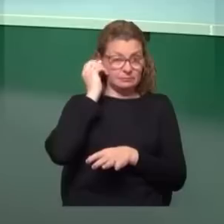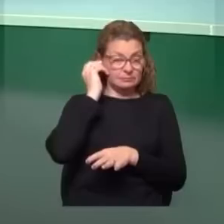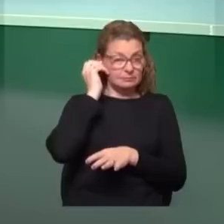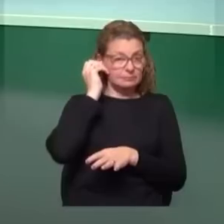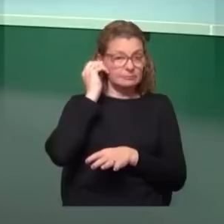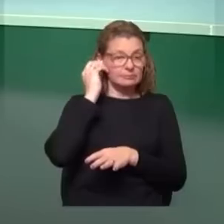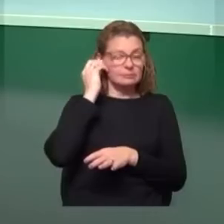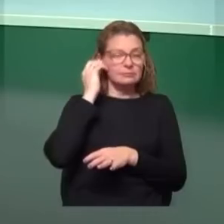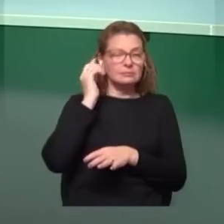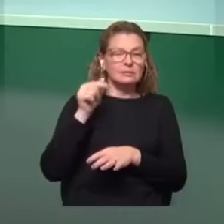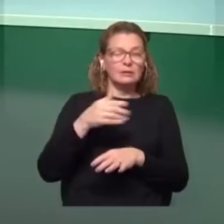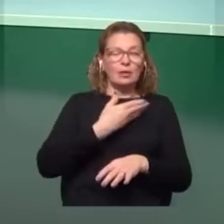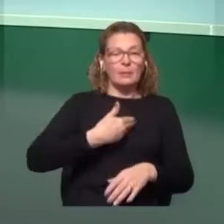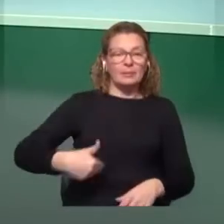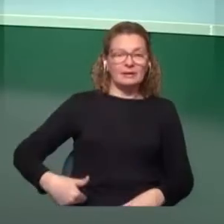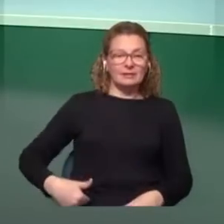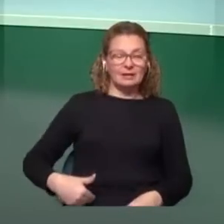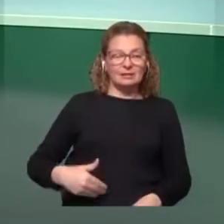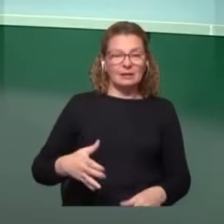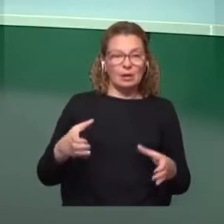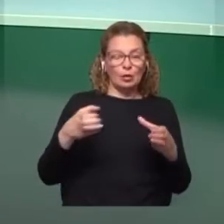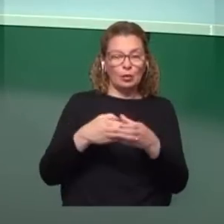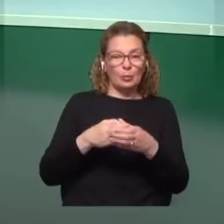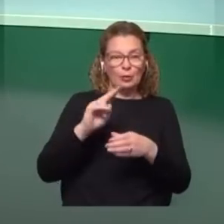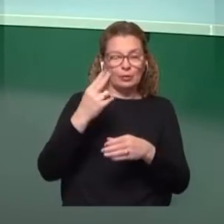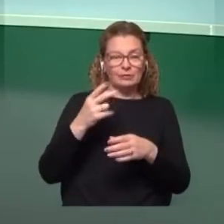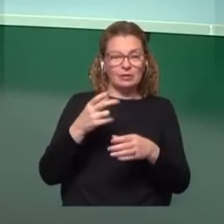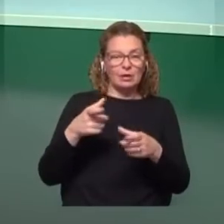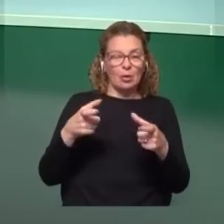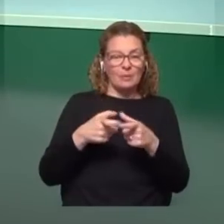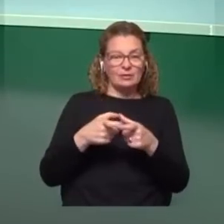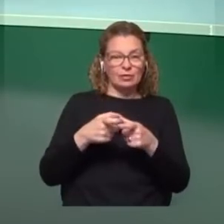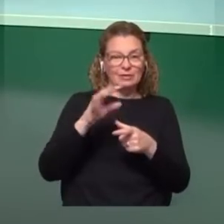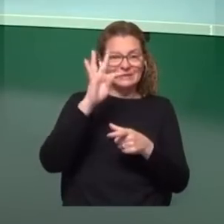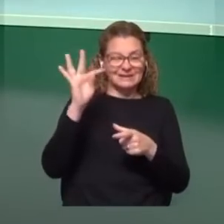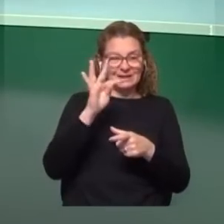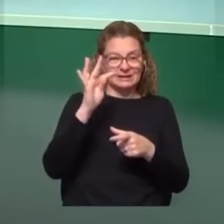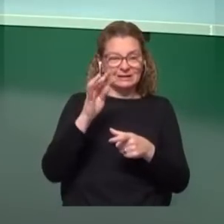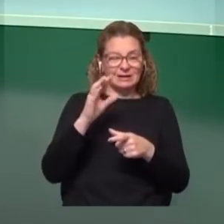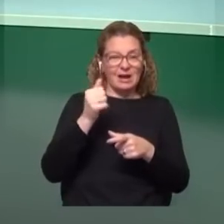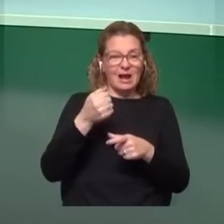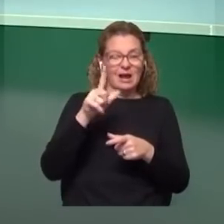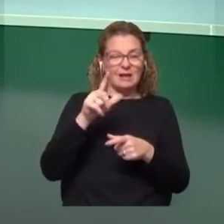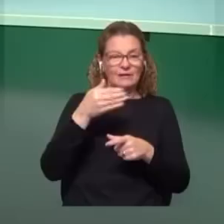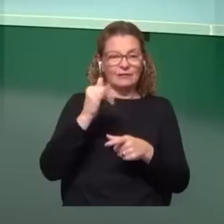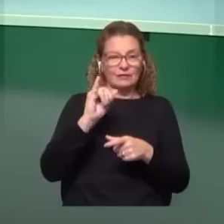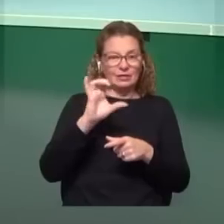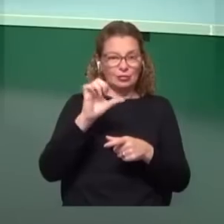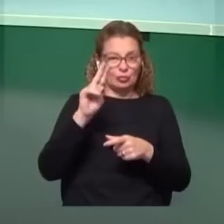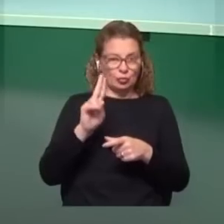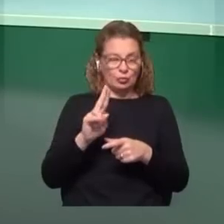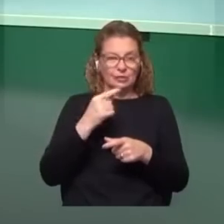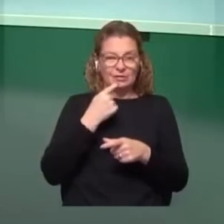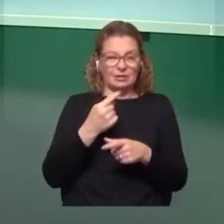a propósito de esto el presidente de la delegación uruguaya en la comisión técnica mixta de salto grande Carlos albizzu recién mencionado